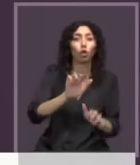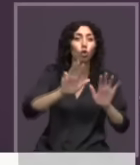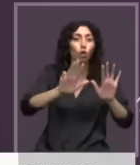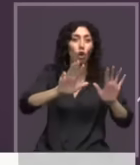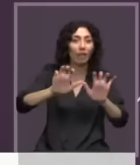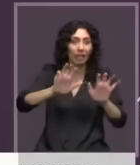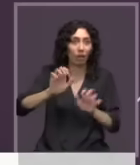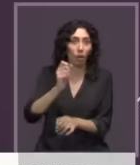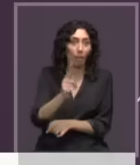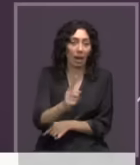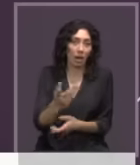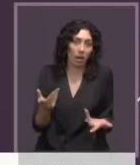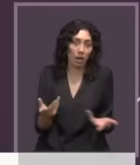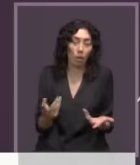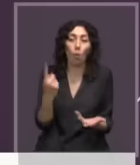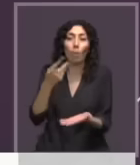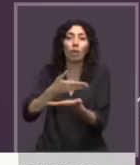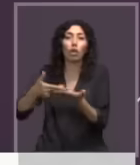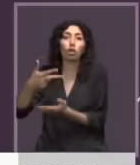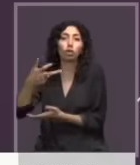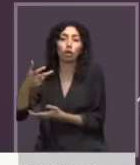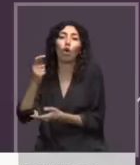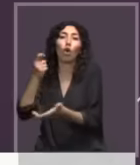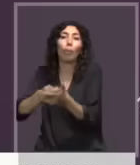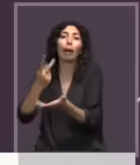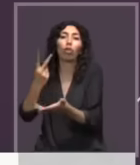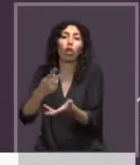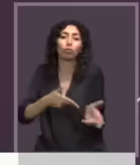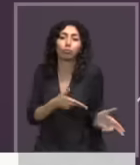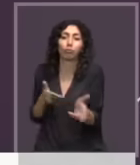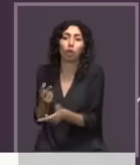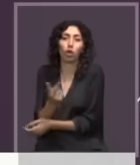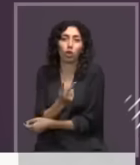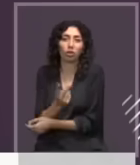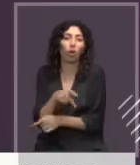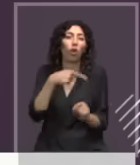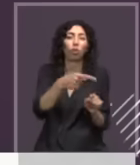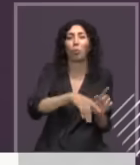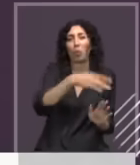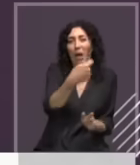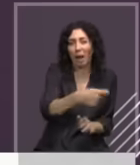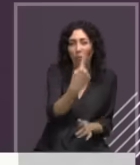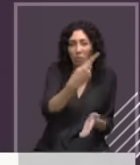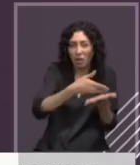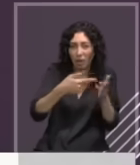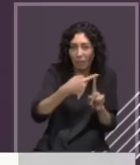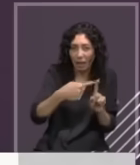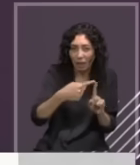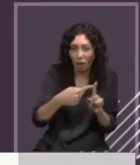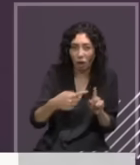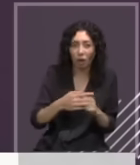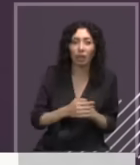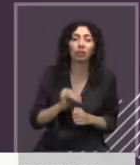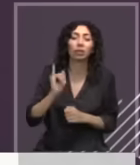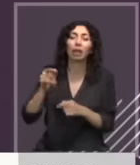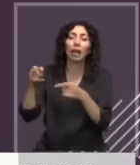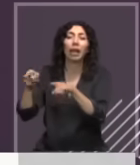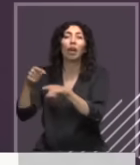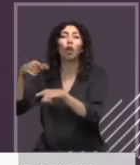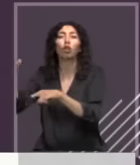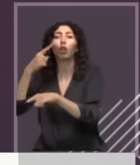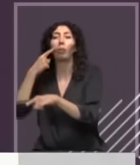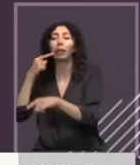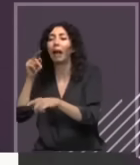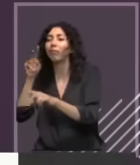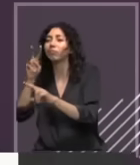1.008 compras 2, po. El otro huevo tiene a luca y media una chola. Ya, y el loco igual está viendo. Llamando para la legua, al